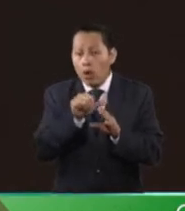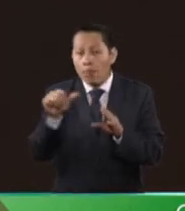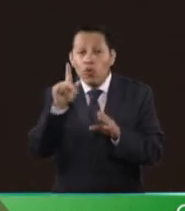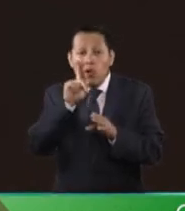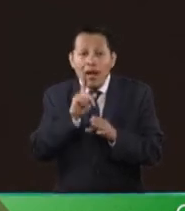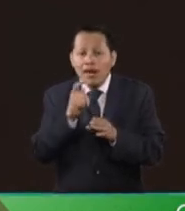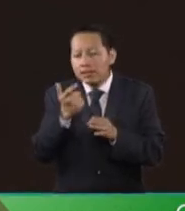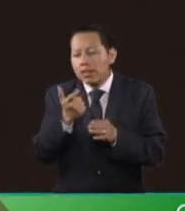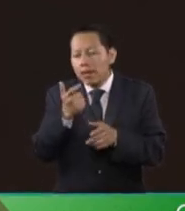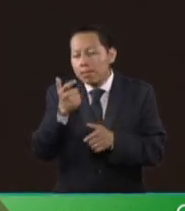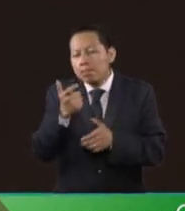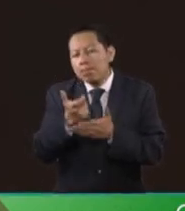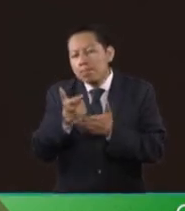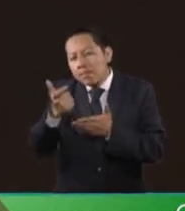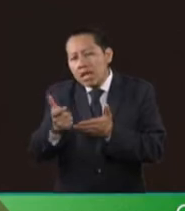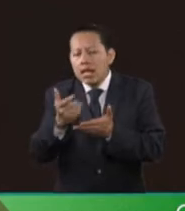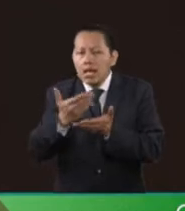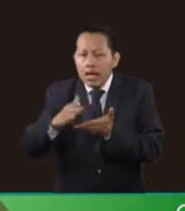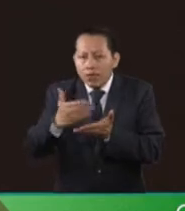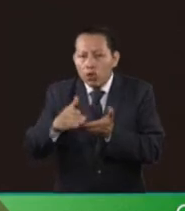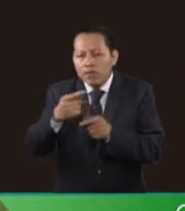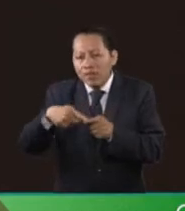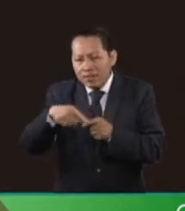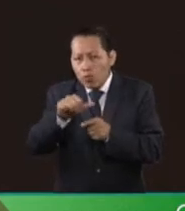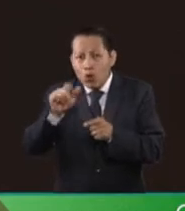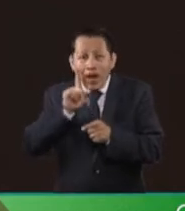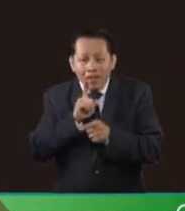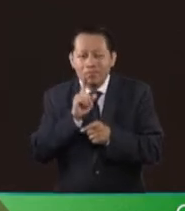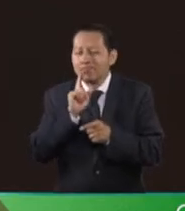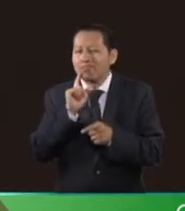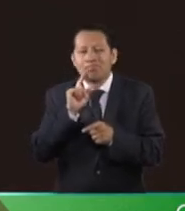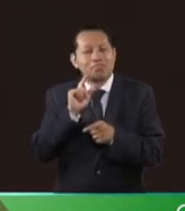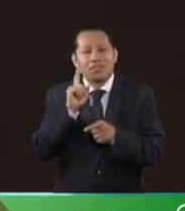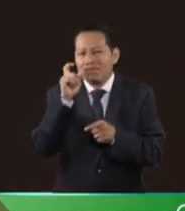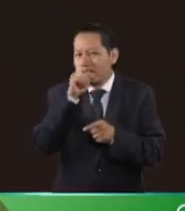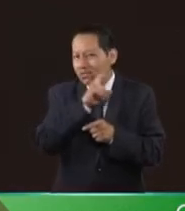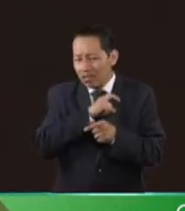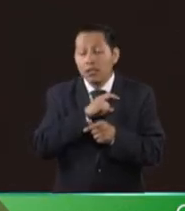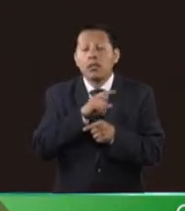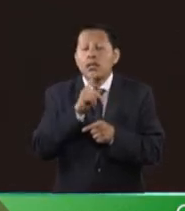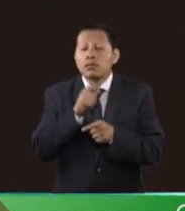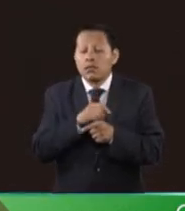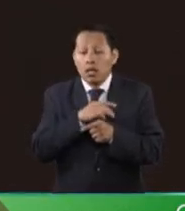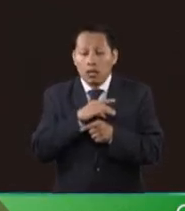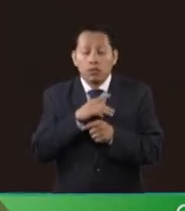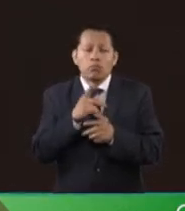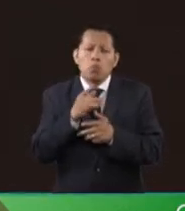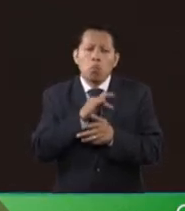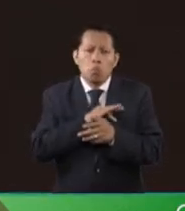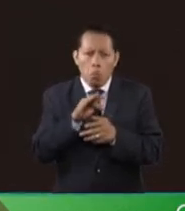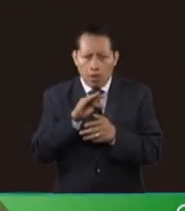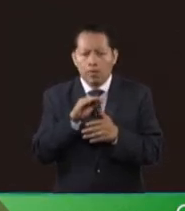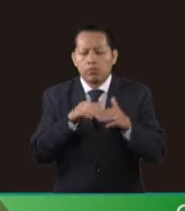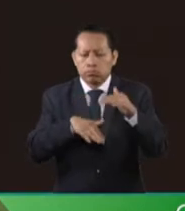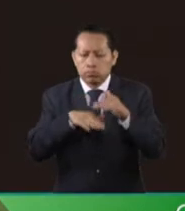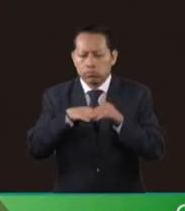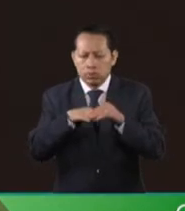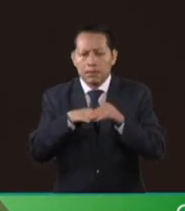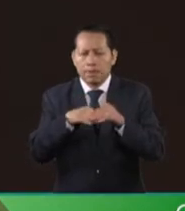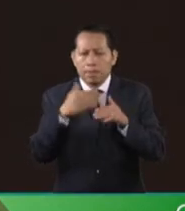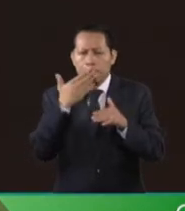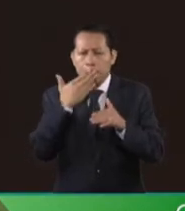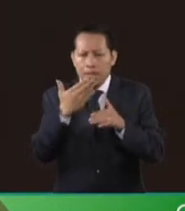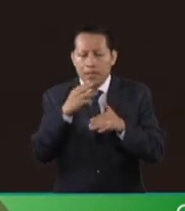mujeres. Hablar que la vivienda va a ser asequible porque costará no más del 30% de